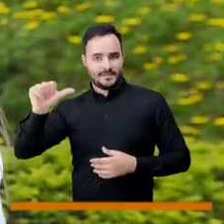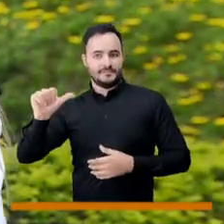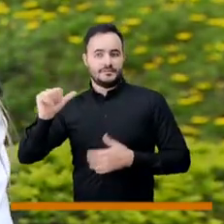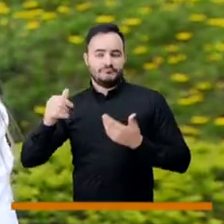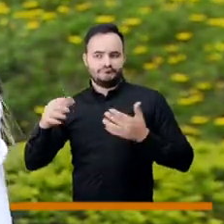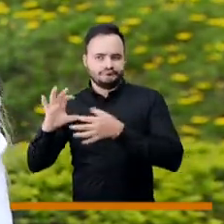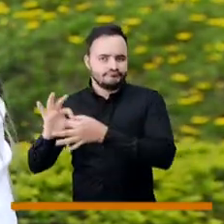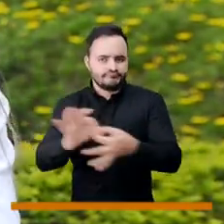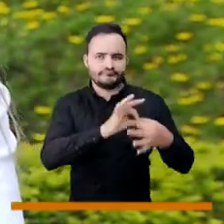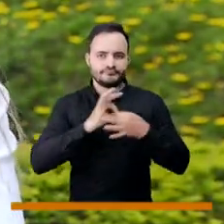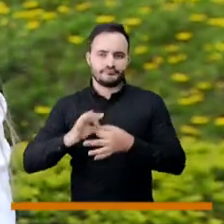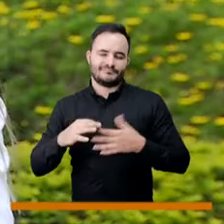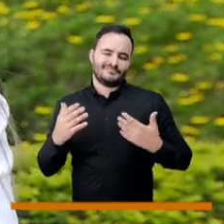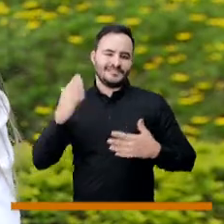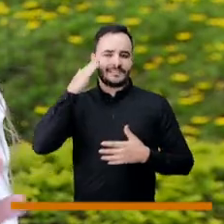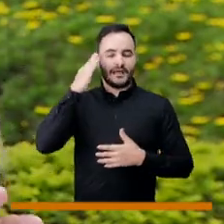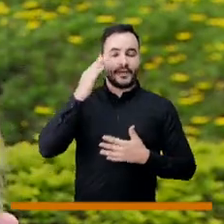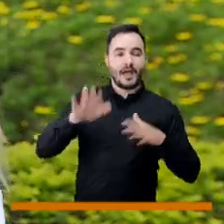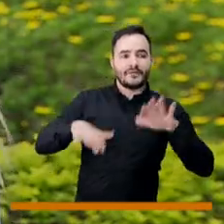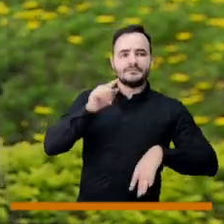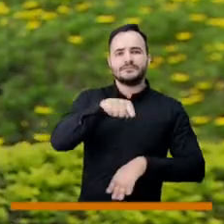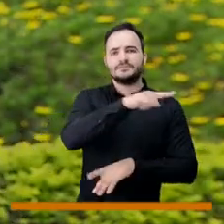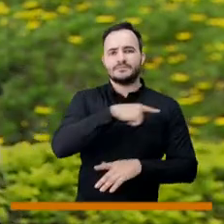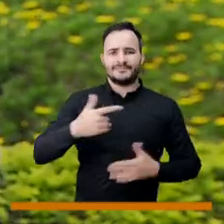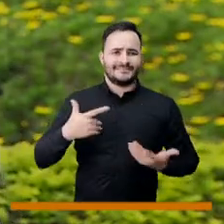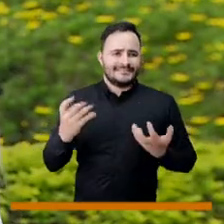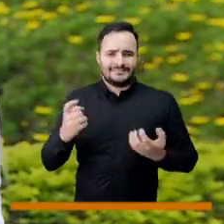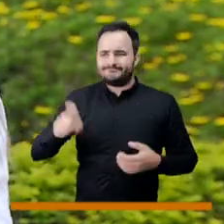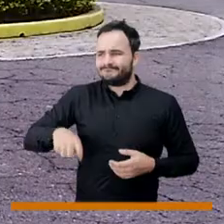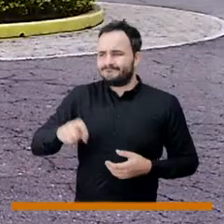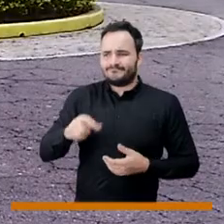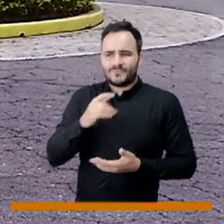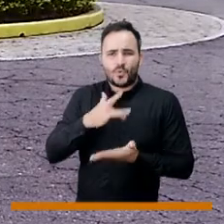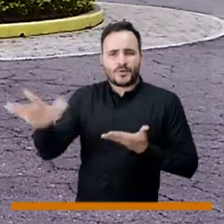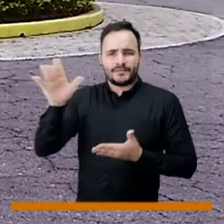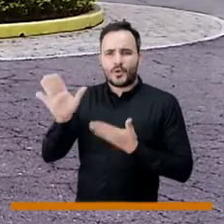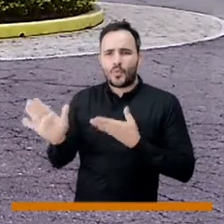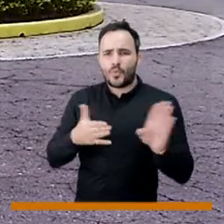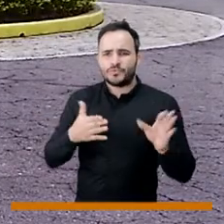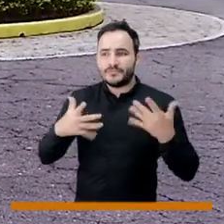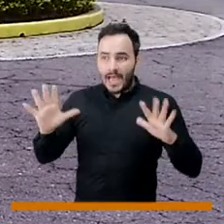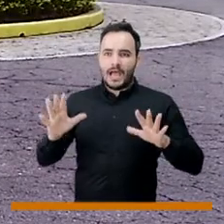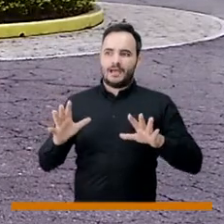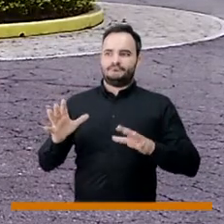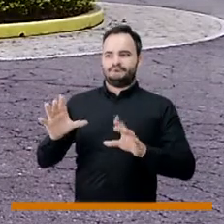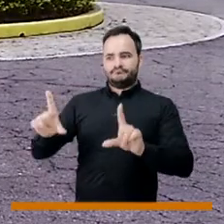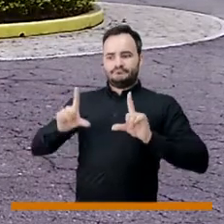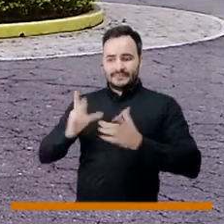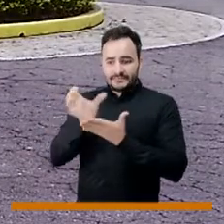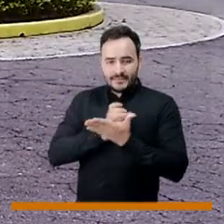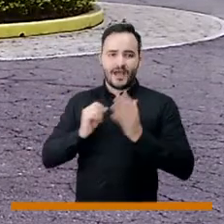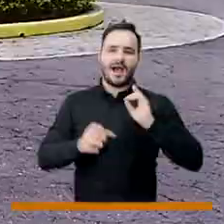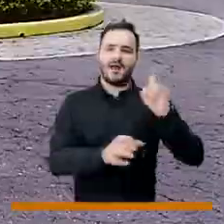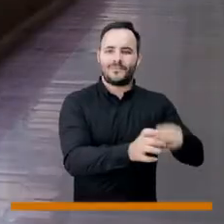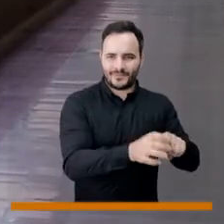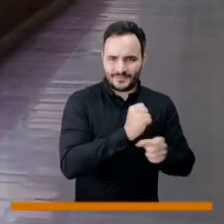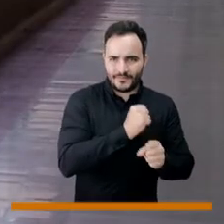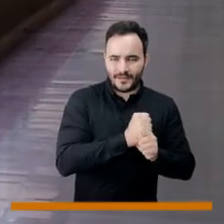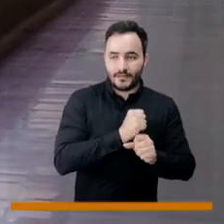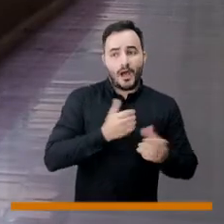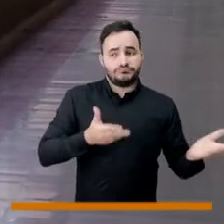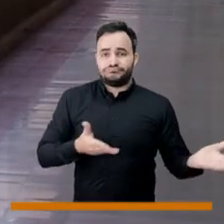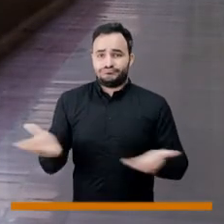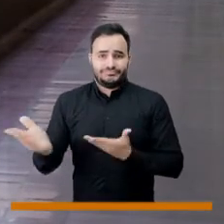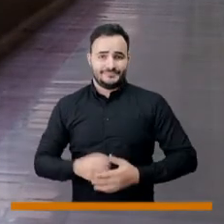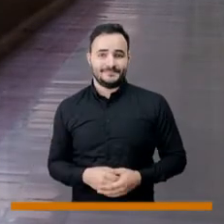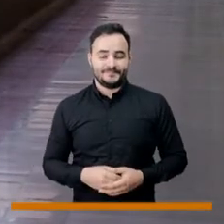esos esos cursos cortos que le permiten al joven laboral inmediato a sí mismo pues es fundamental este proyecto